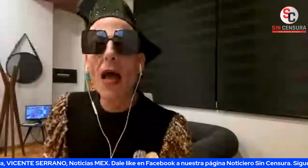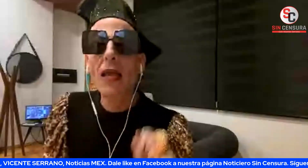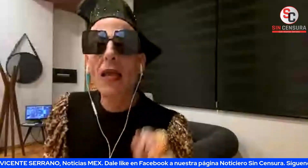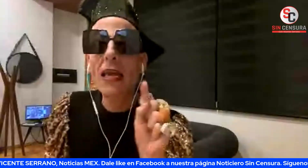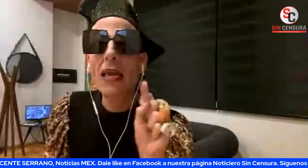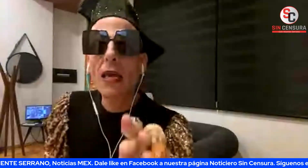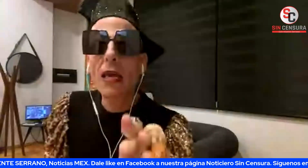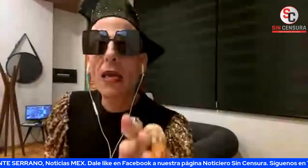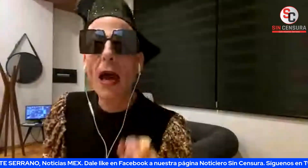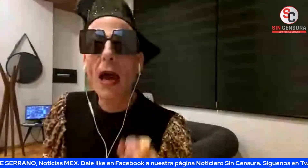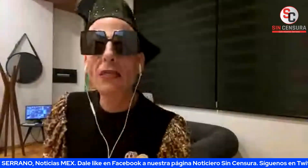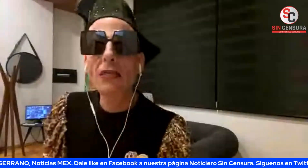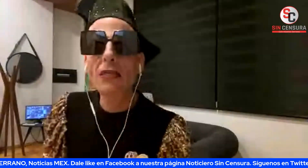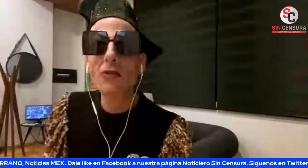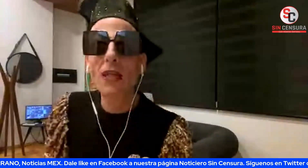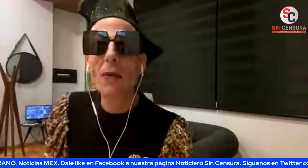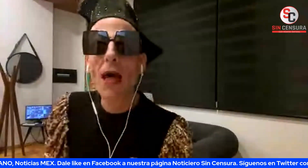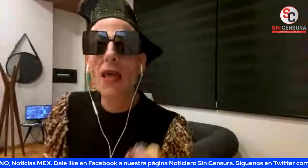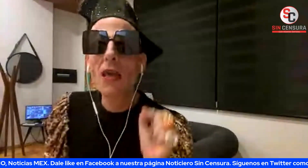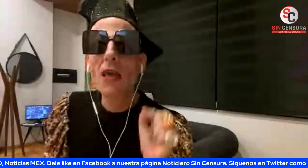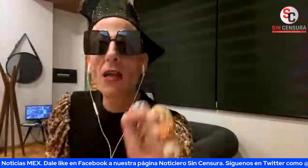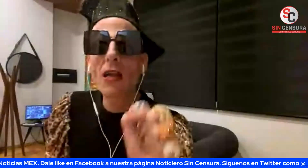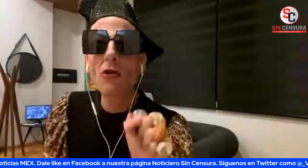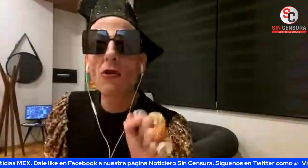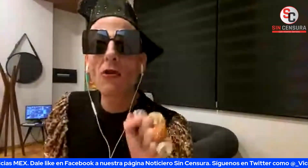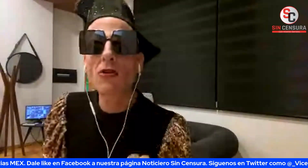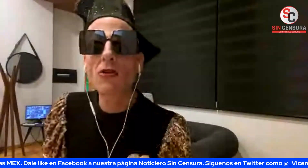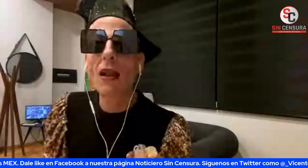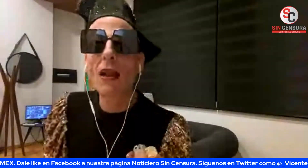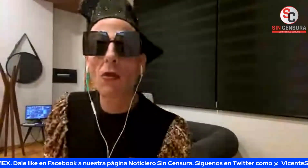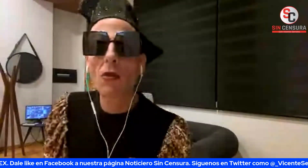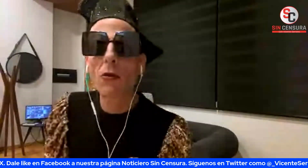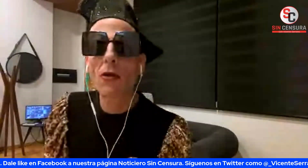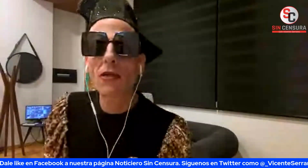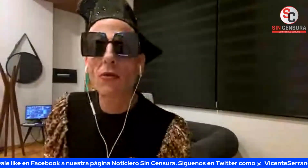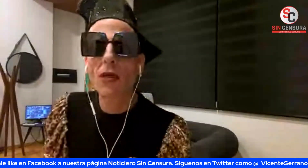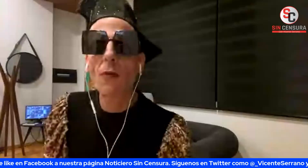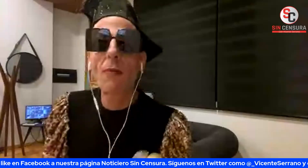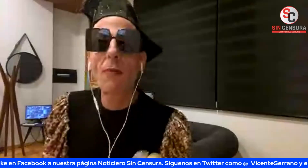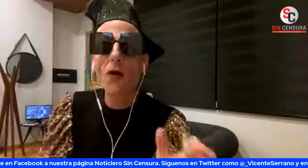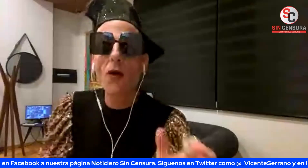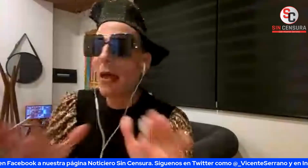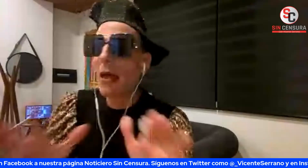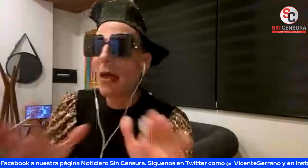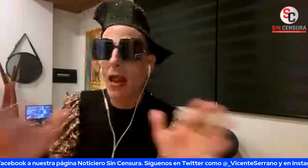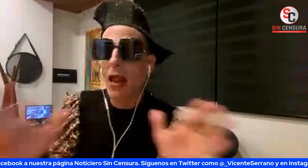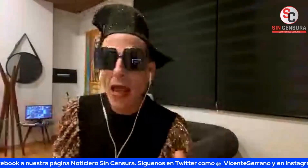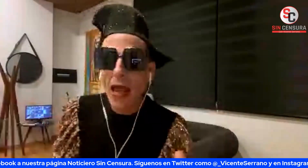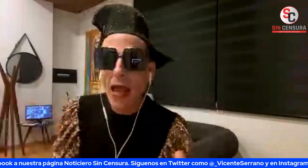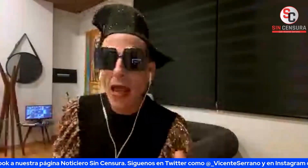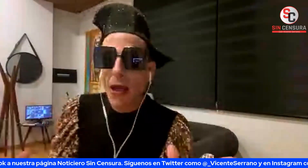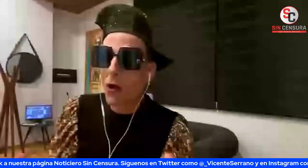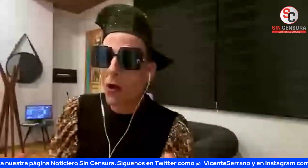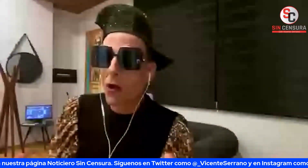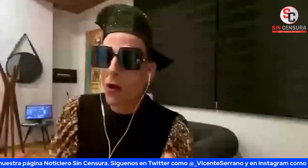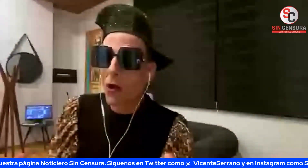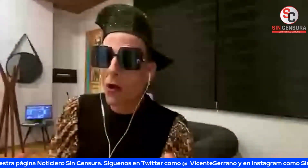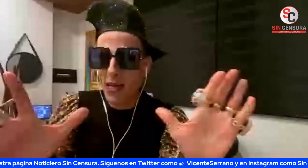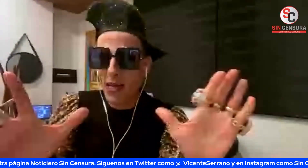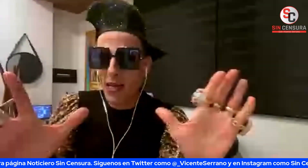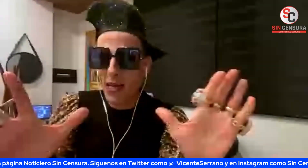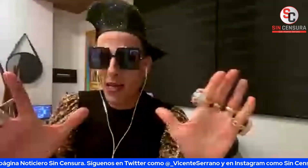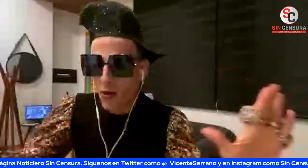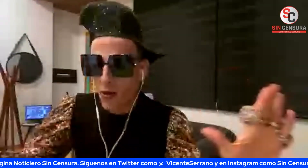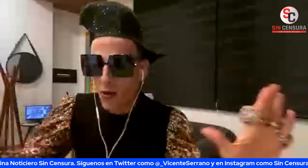descalificadora y jamás propositiva. Y por eso ellos mismos se han autodestruido. Perdón que me alargué, pero agarré